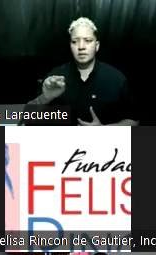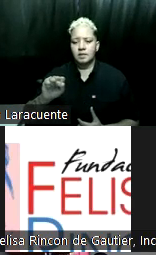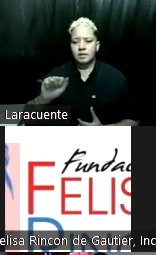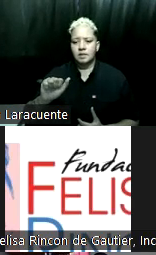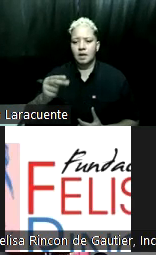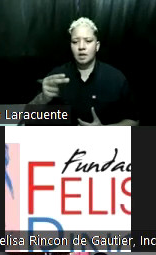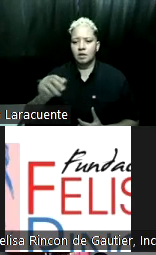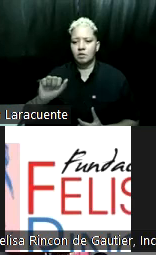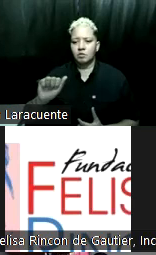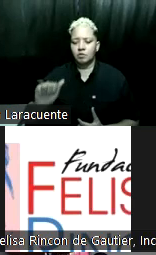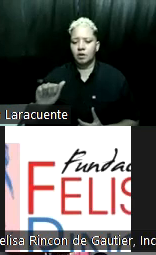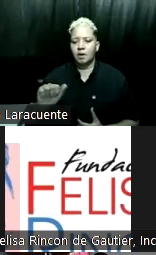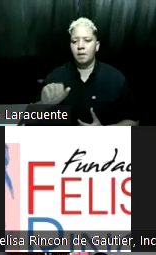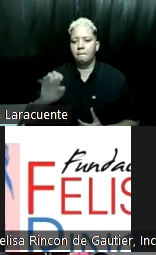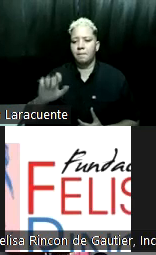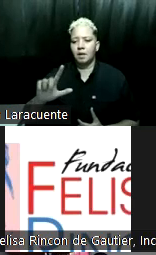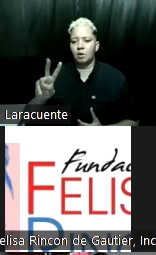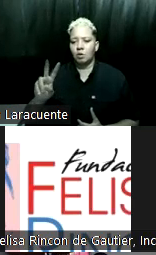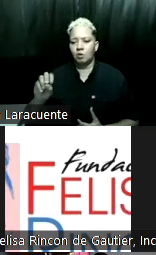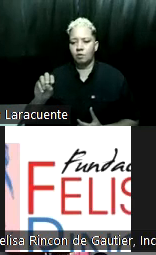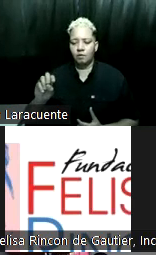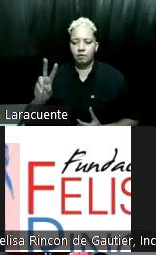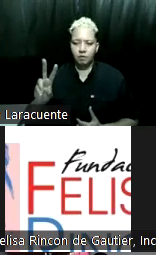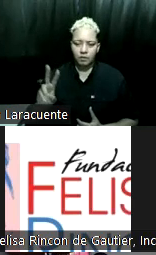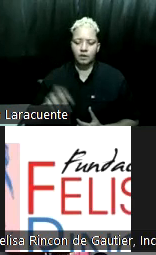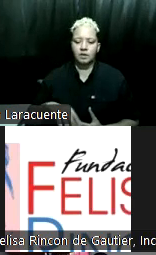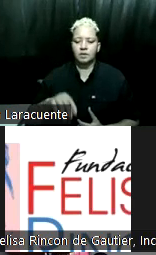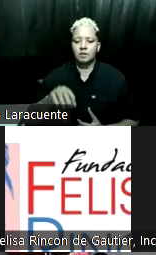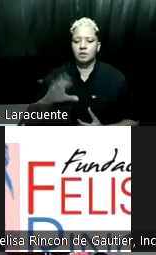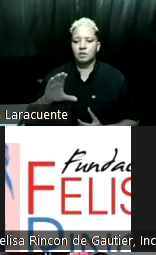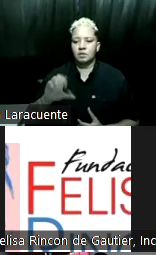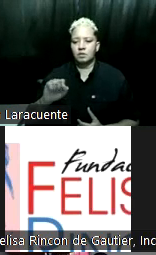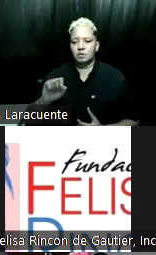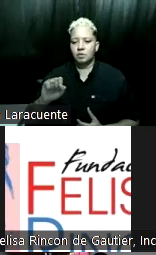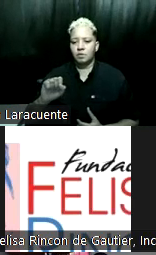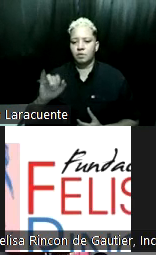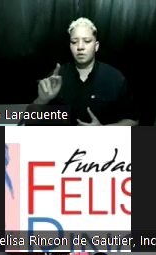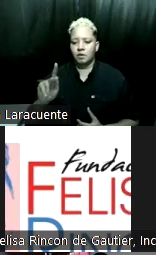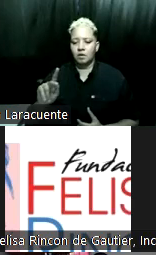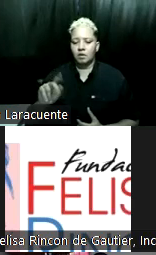Alexander Belov, Sergey Belov, Kresimir Kosic, Teófilo Cruz,